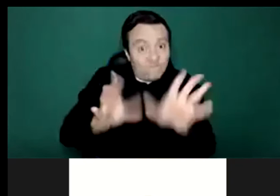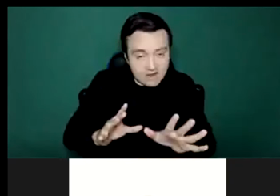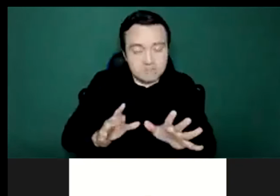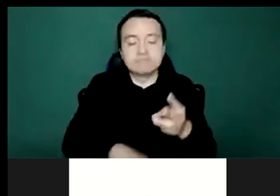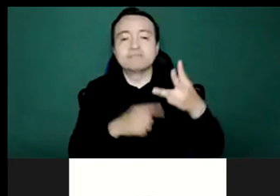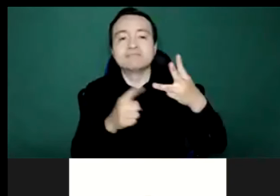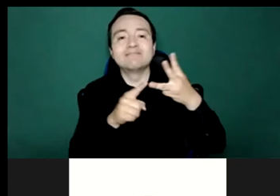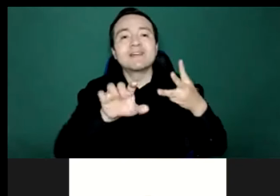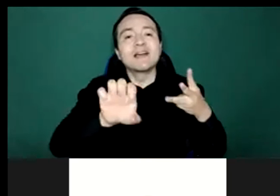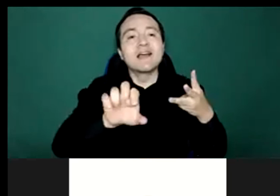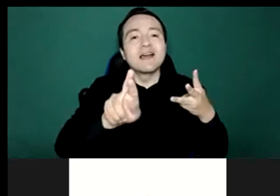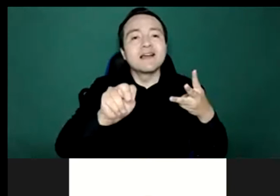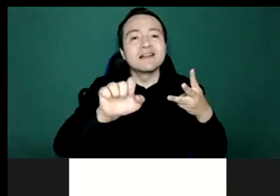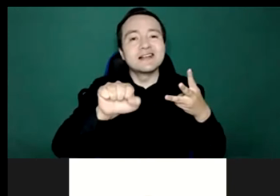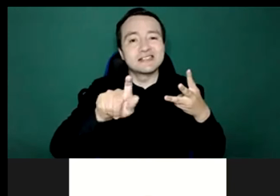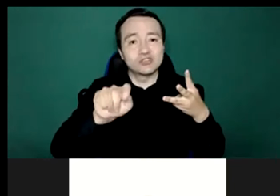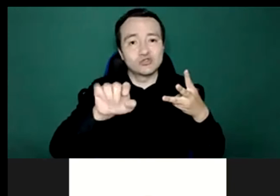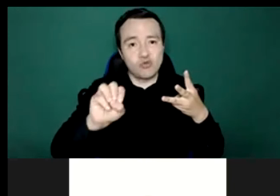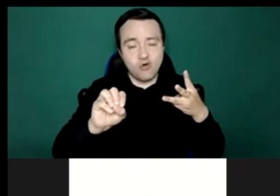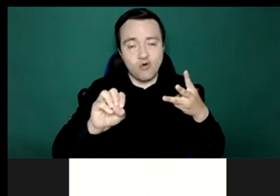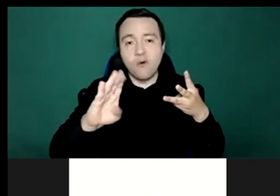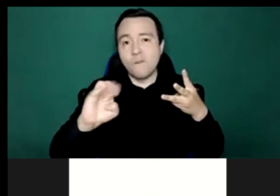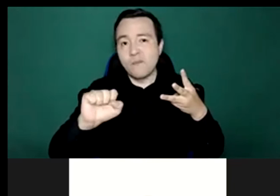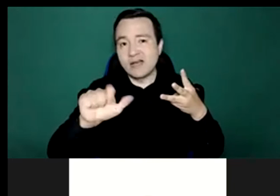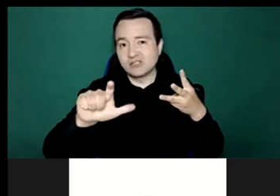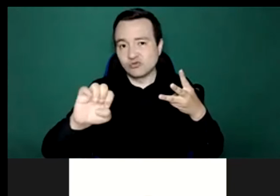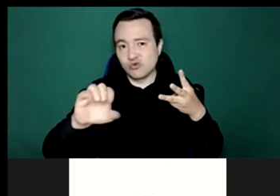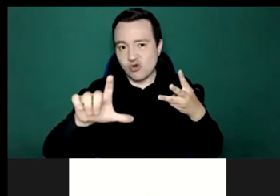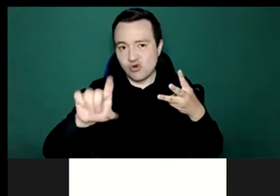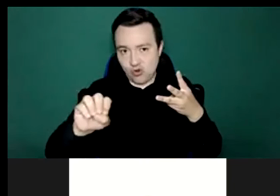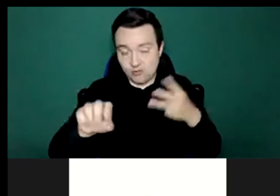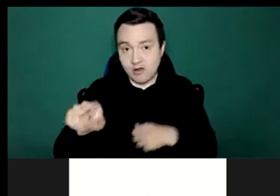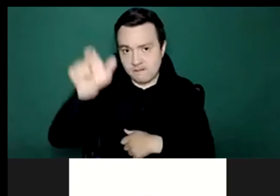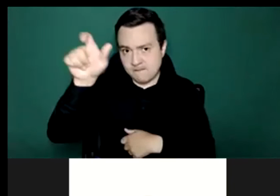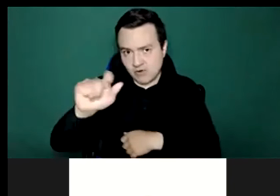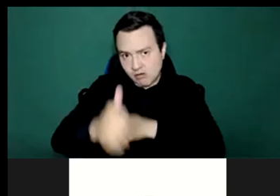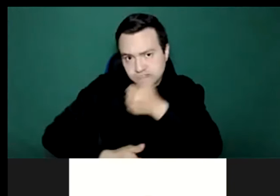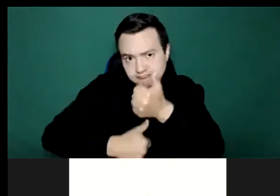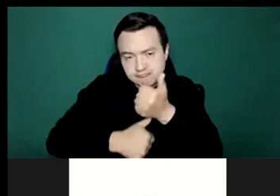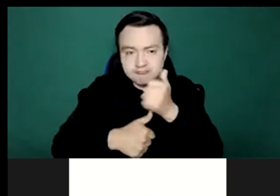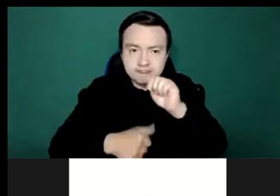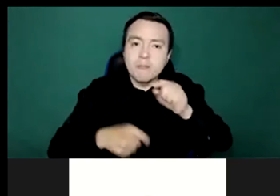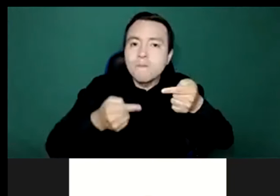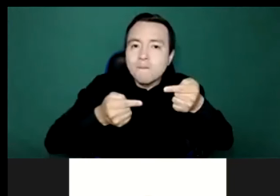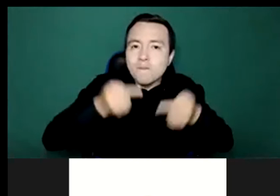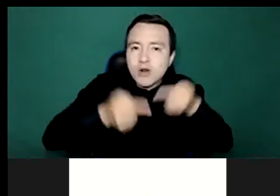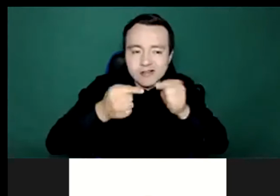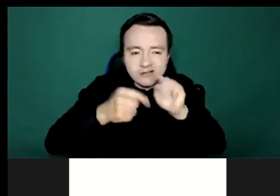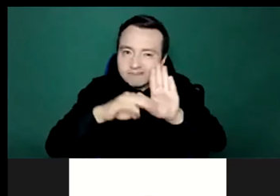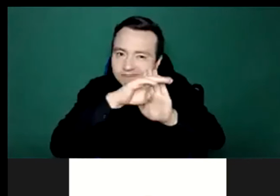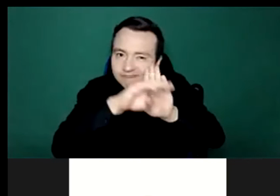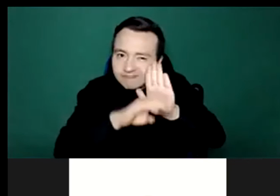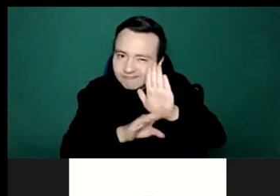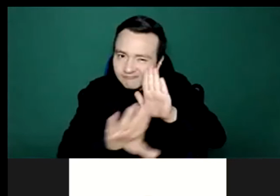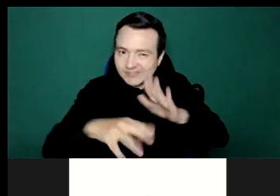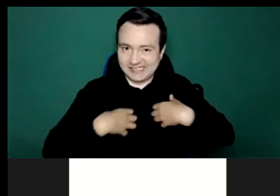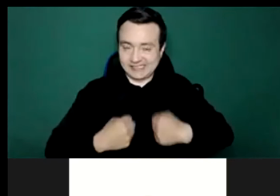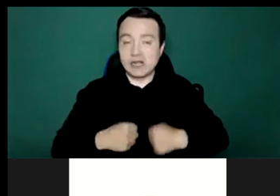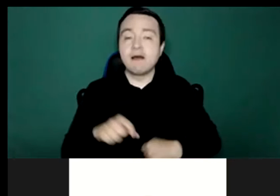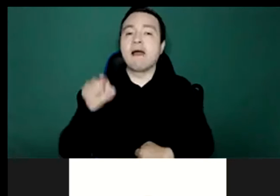Váscolo, asesor en políticas de salud y quien dirige el trabajo aquí sobre las funciones esenciales de salud pública bajo la supervisión